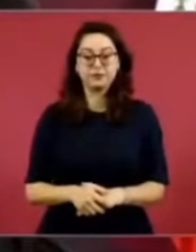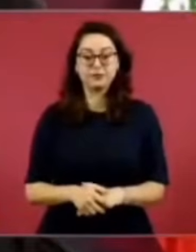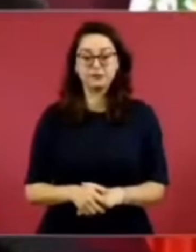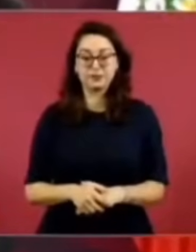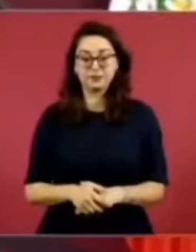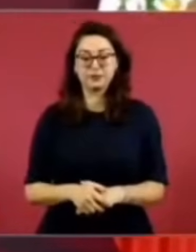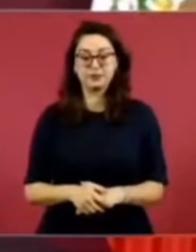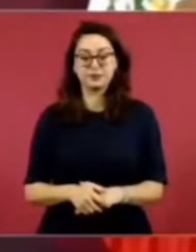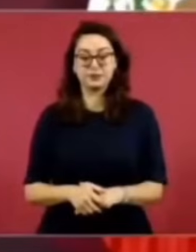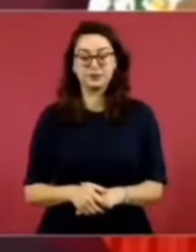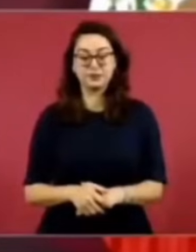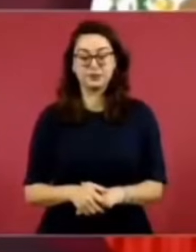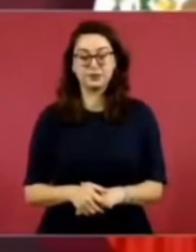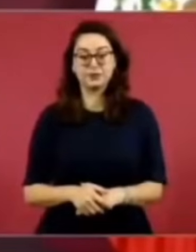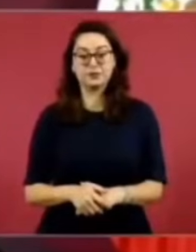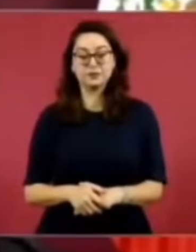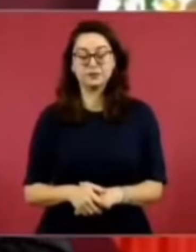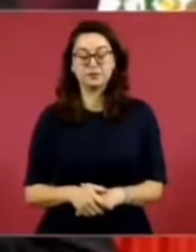es